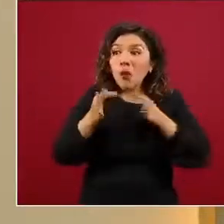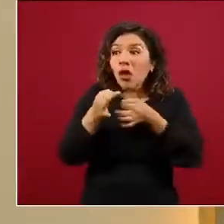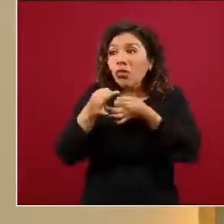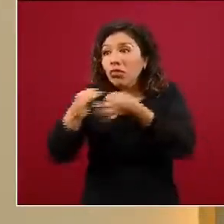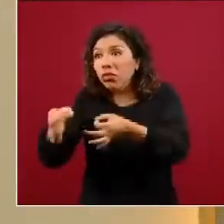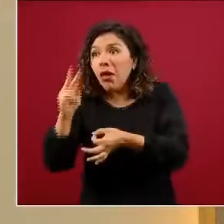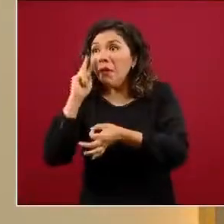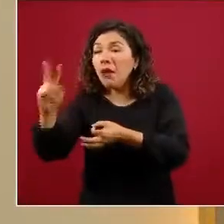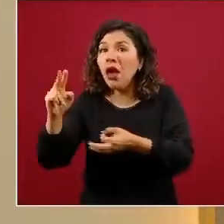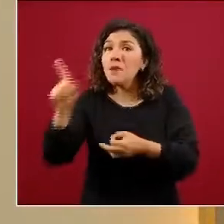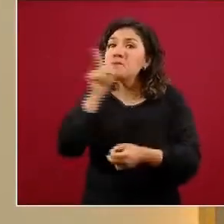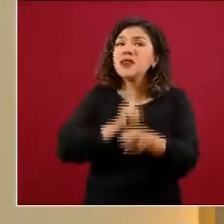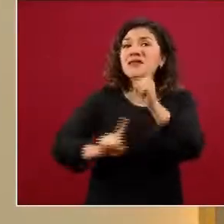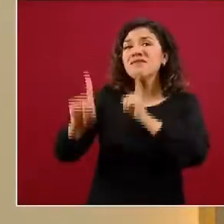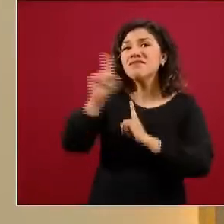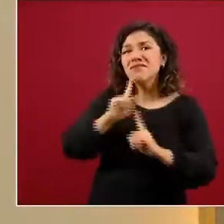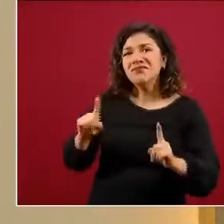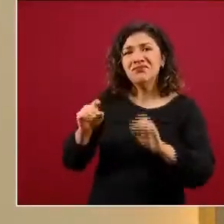y vuelve a ver estos